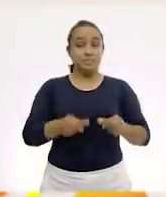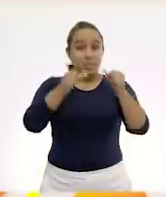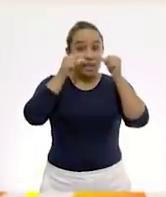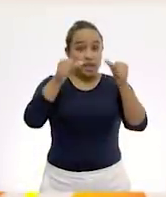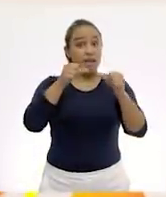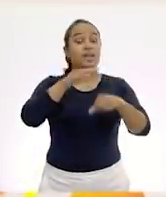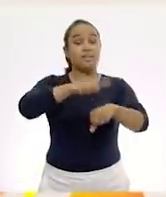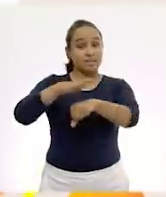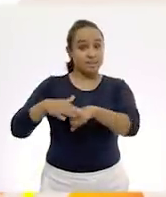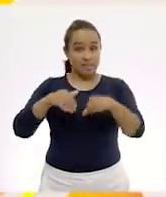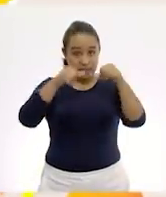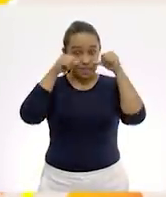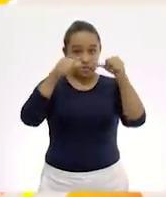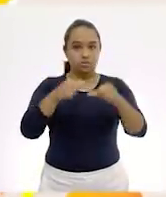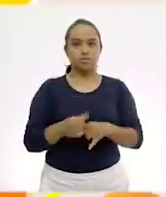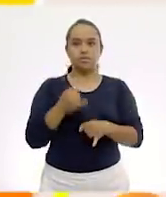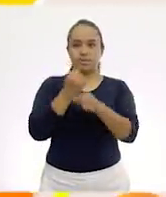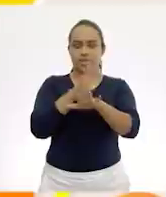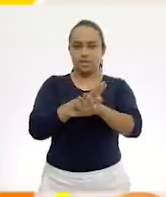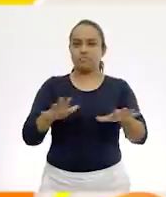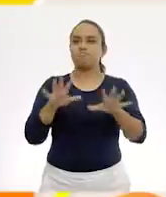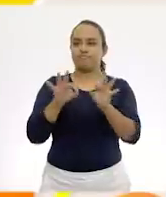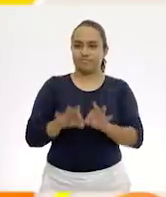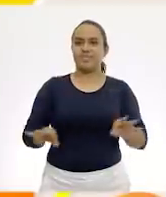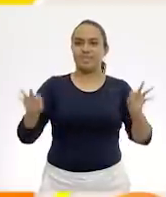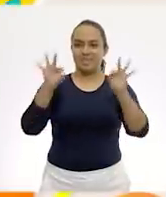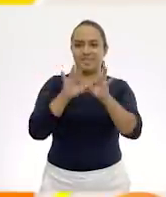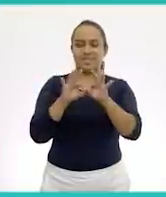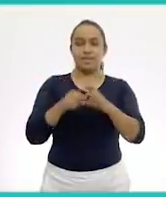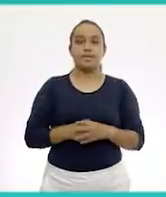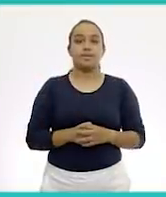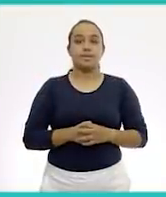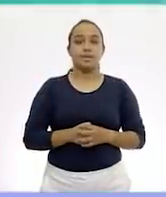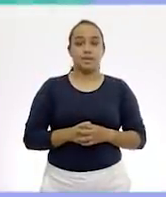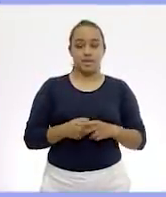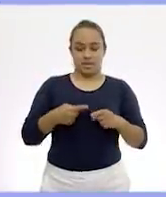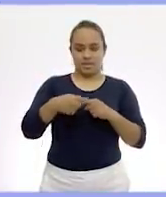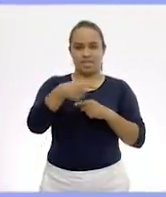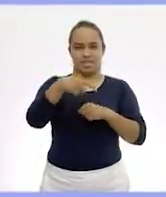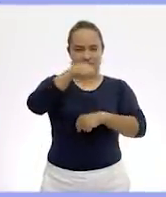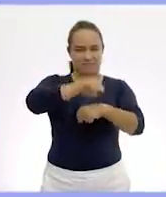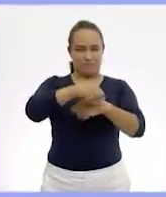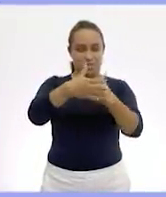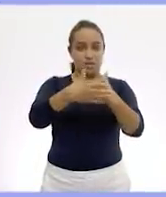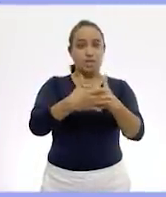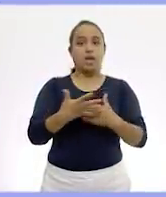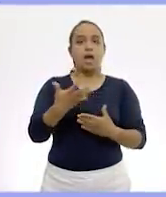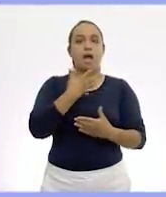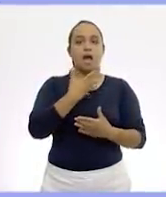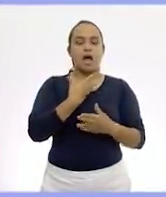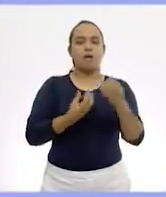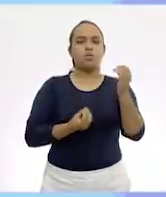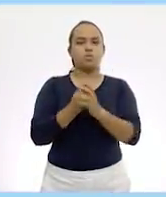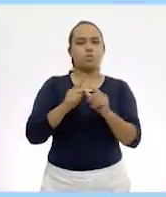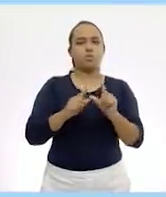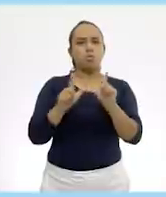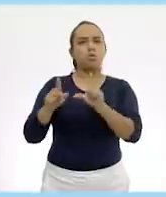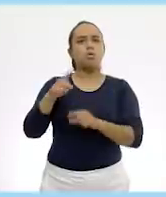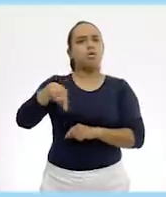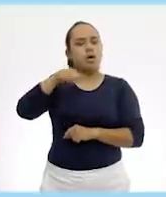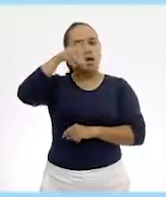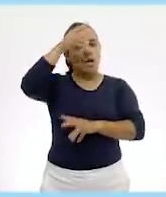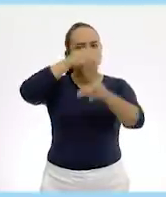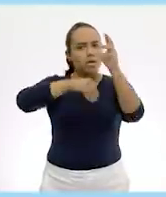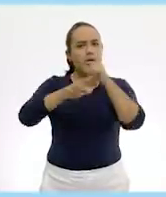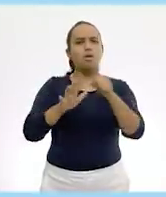Atención, atención. Información importante. Durante estas semanas tendremos un nuevo espacio en donde aprenderemos